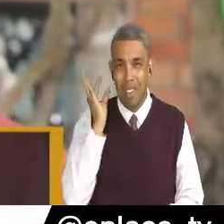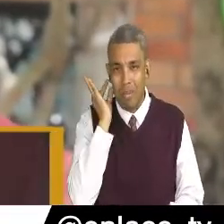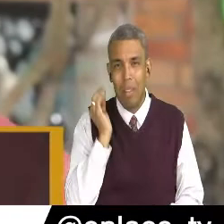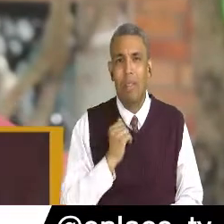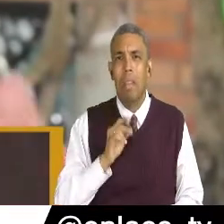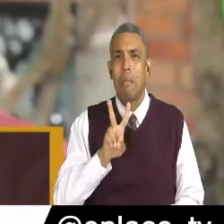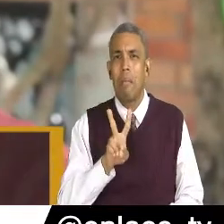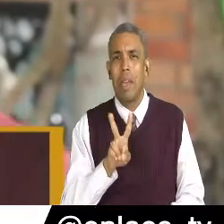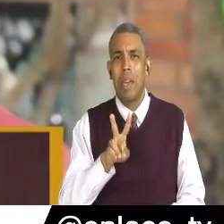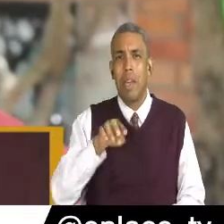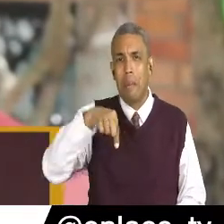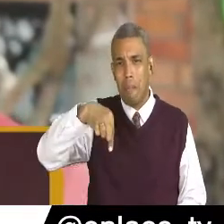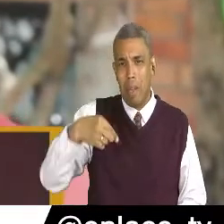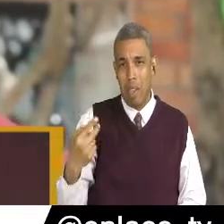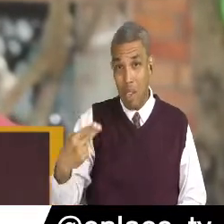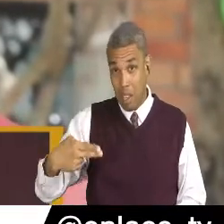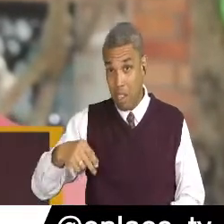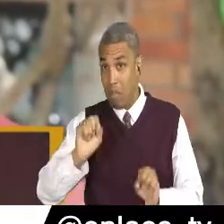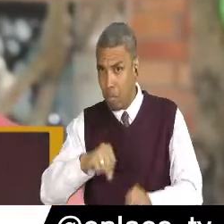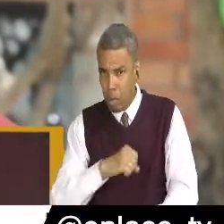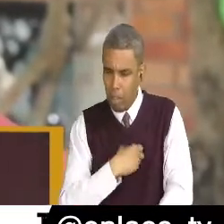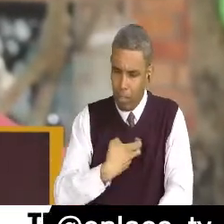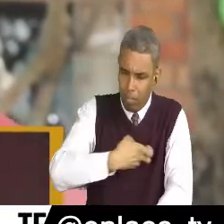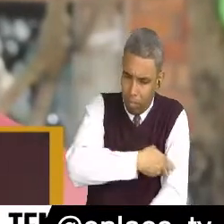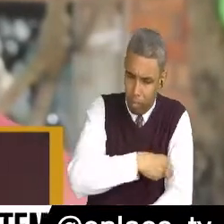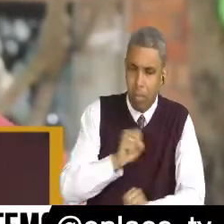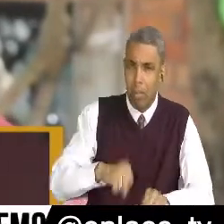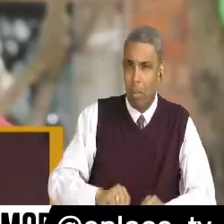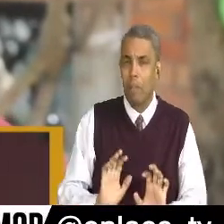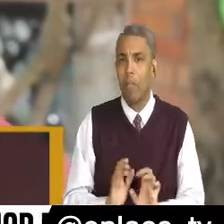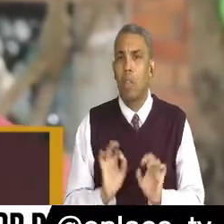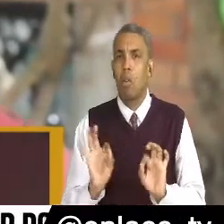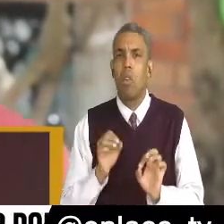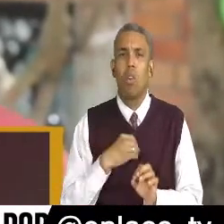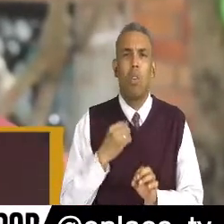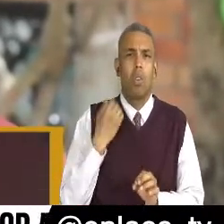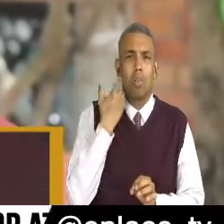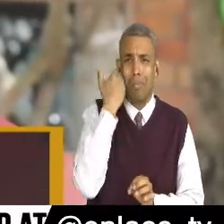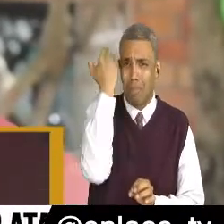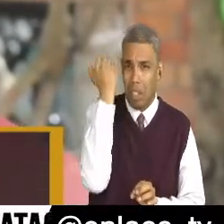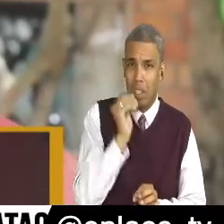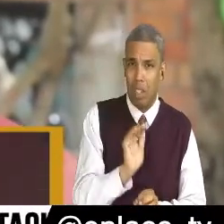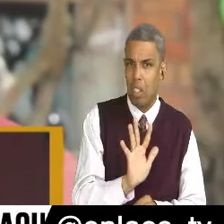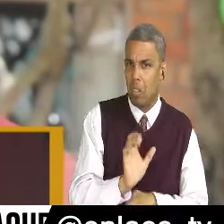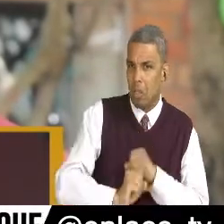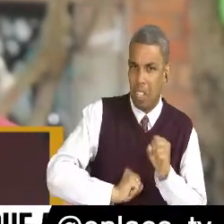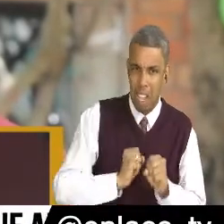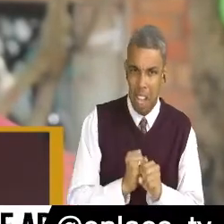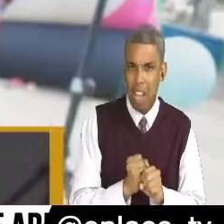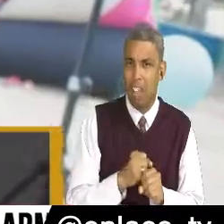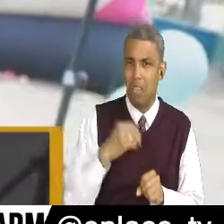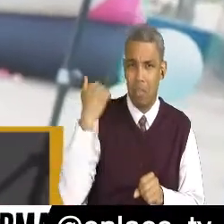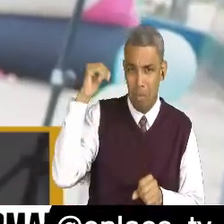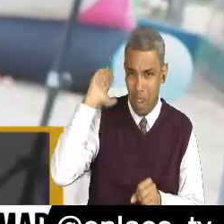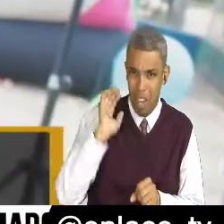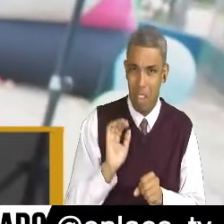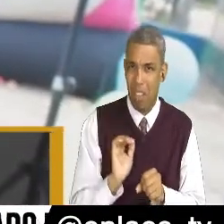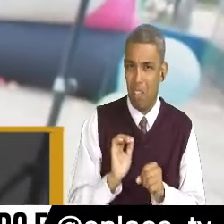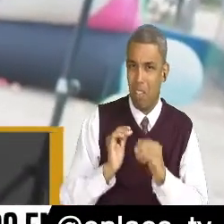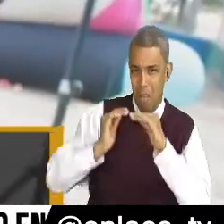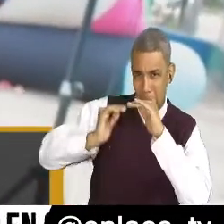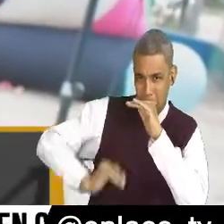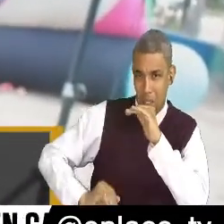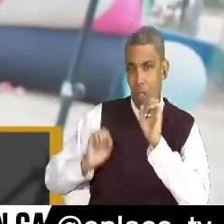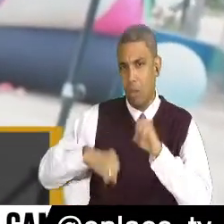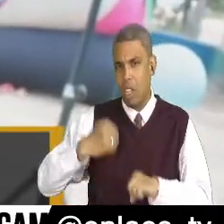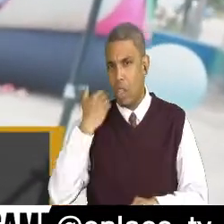entre 1 año y 59 años para la vacunación de fiebre amarilla que no pudieron hacerla en la jornada anterior. La comunidad se